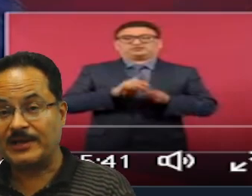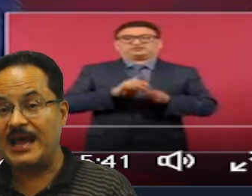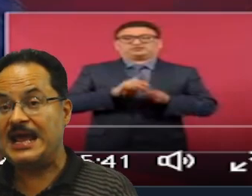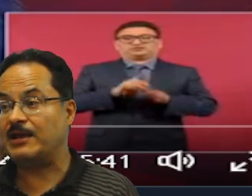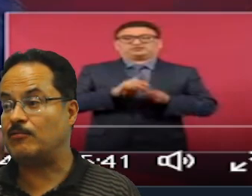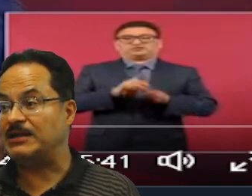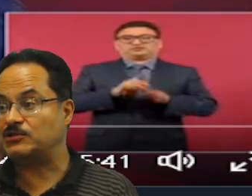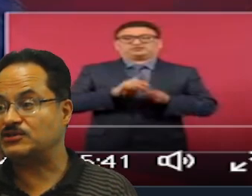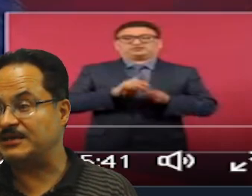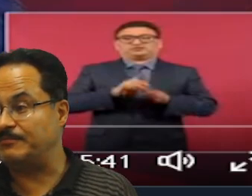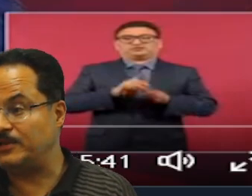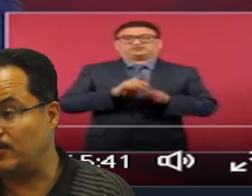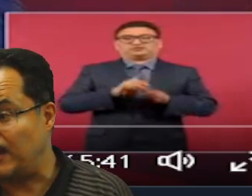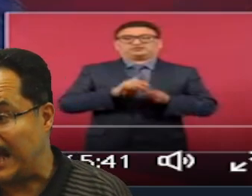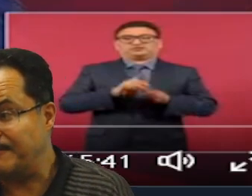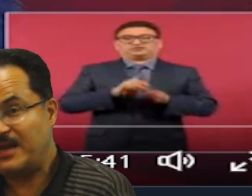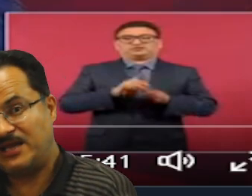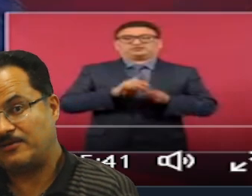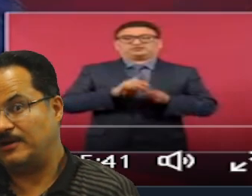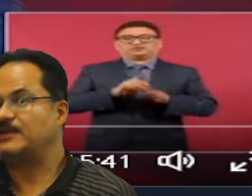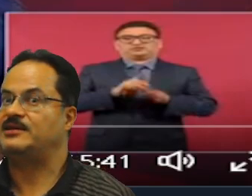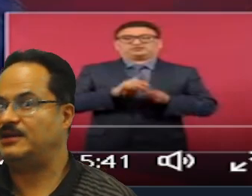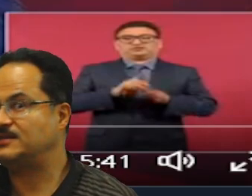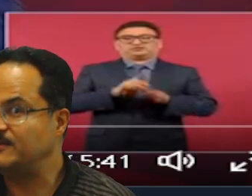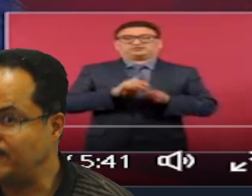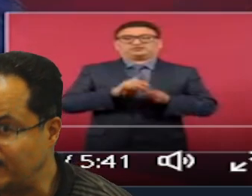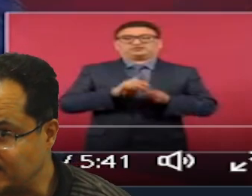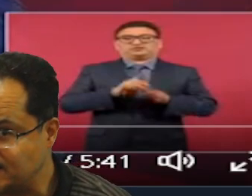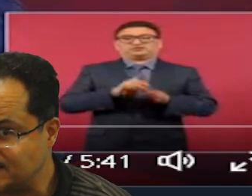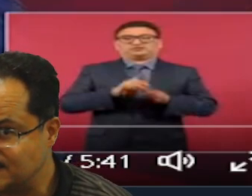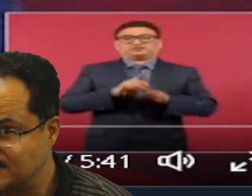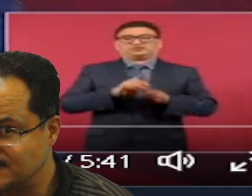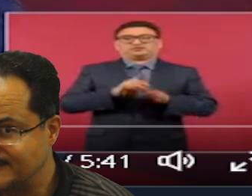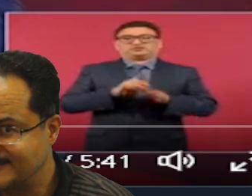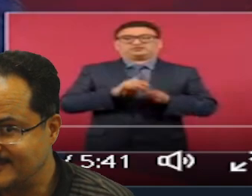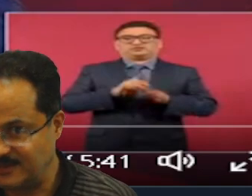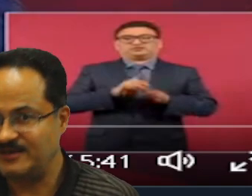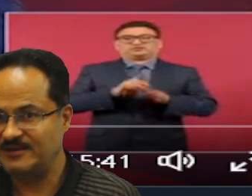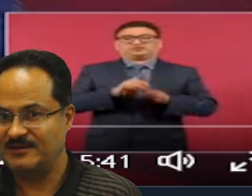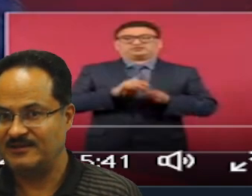Por qué en cuanto se envió a México al General Cienfuegos